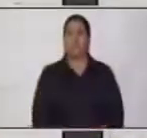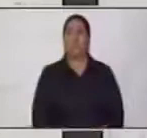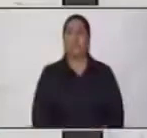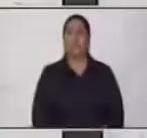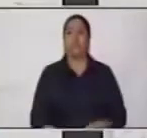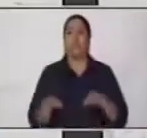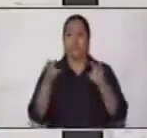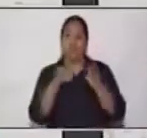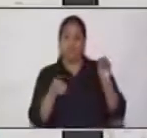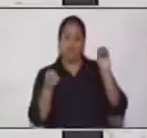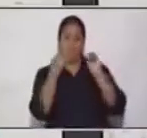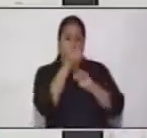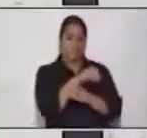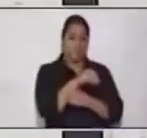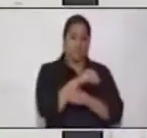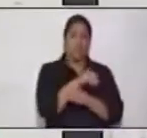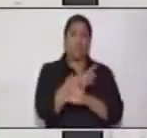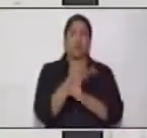Sustituimos nuestro valor,